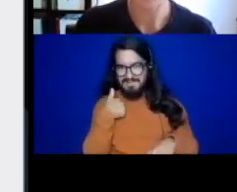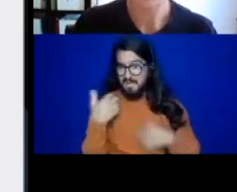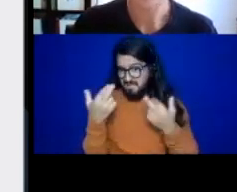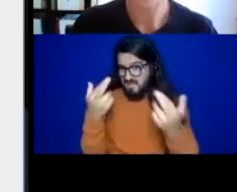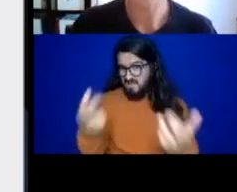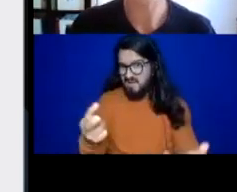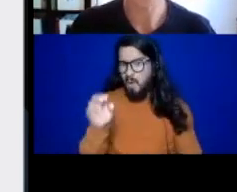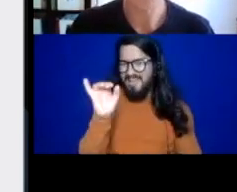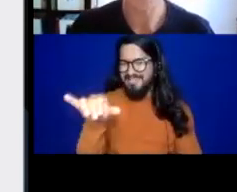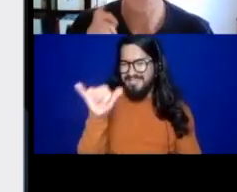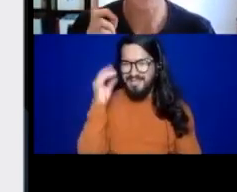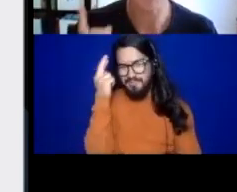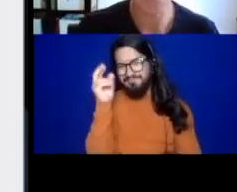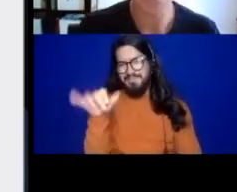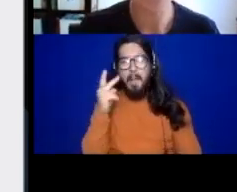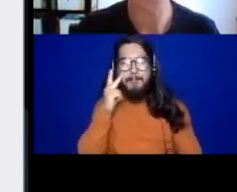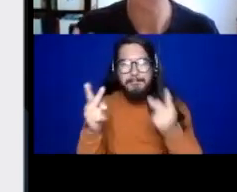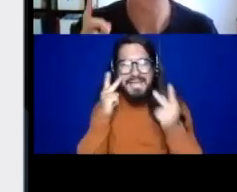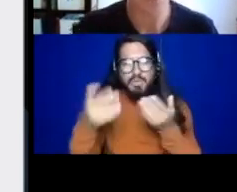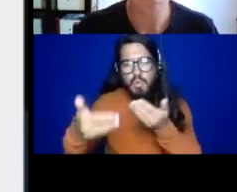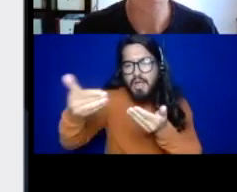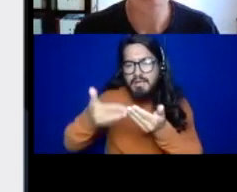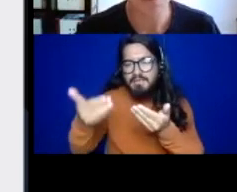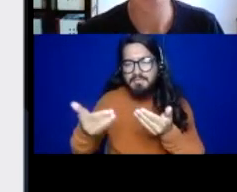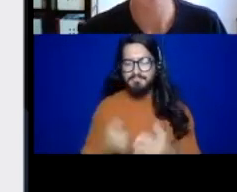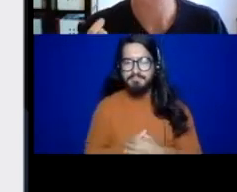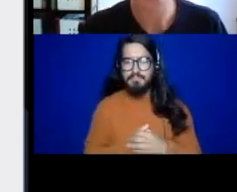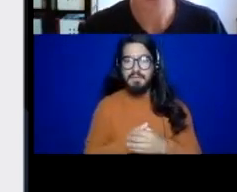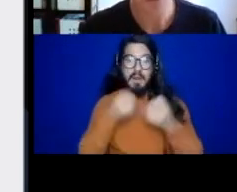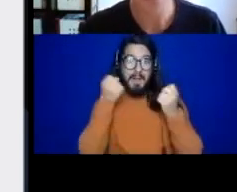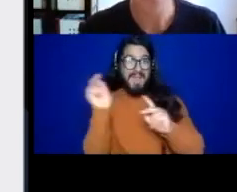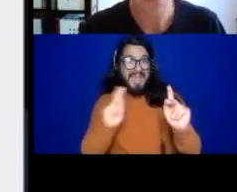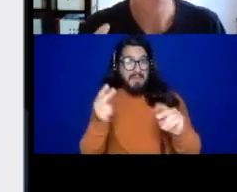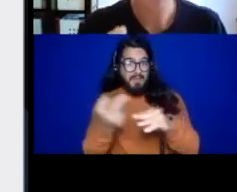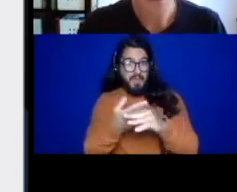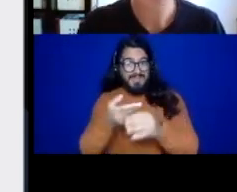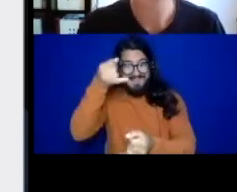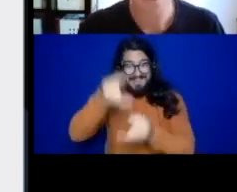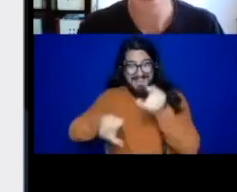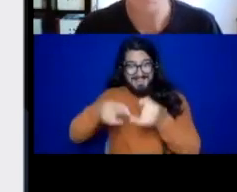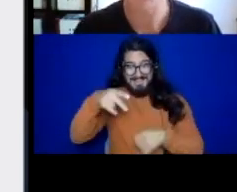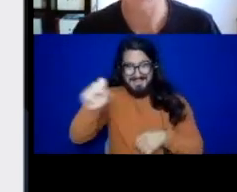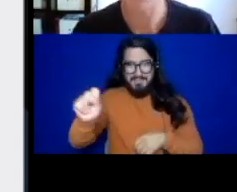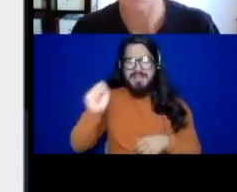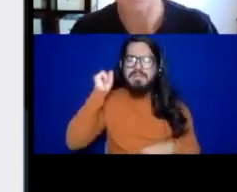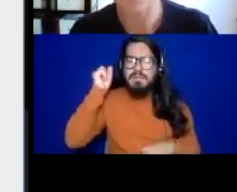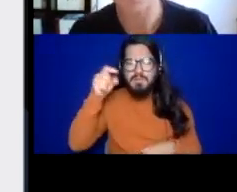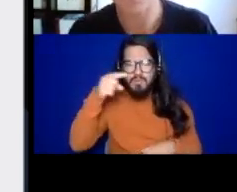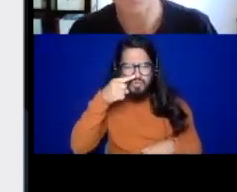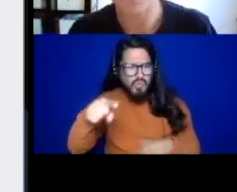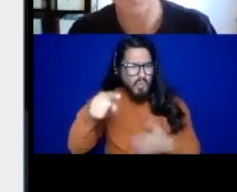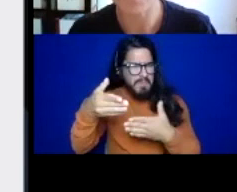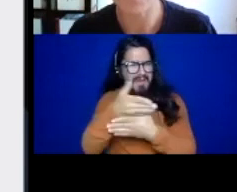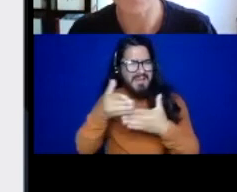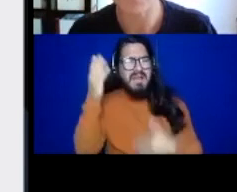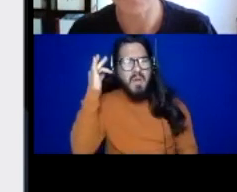Y por eso yo lo recomiendo. Me gustaría escuchar de otras personas, porque hay muchas personas usando